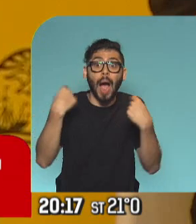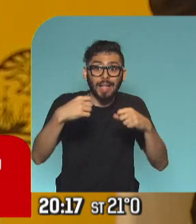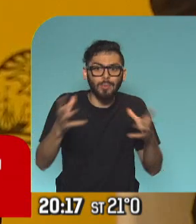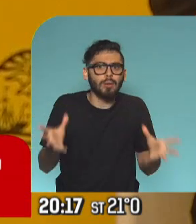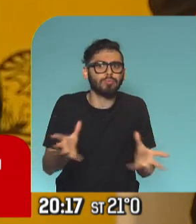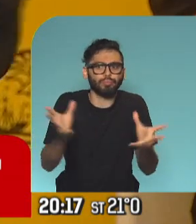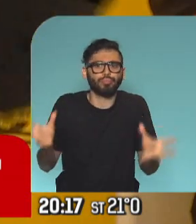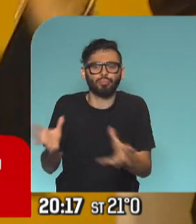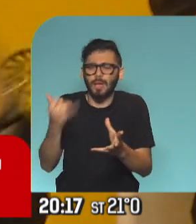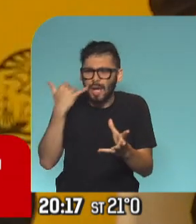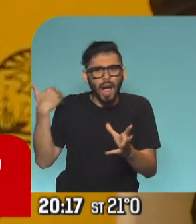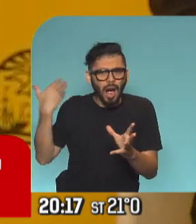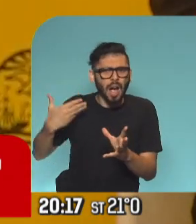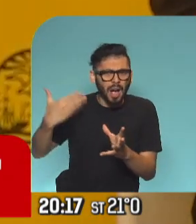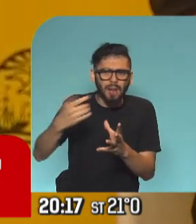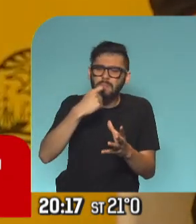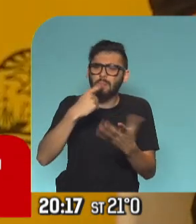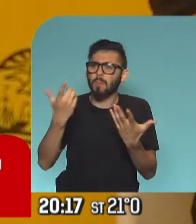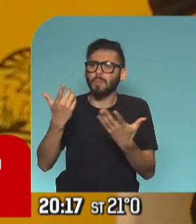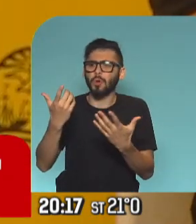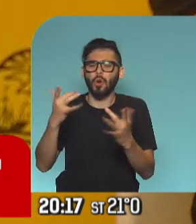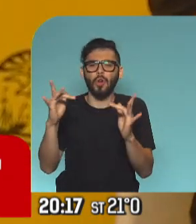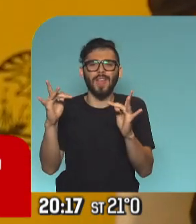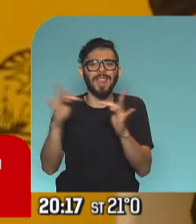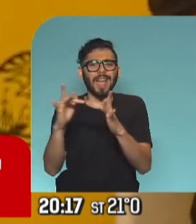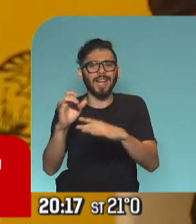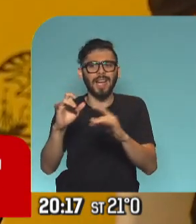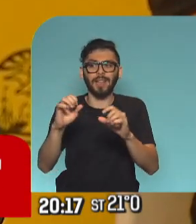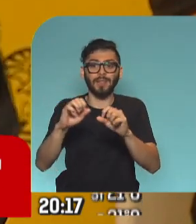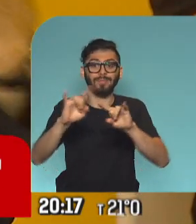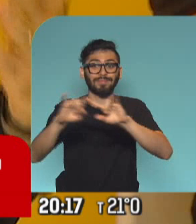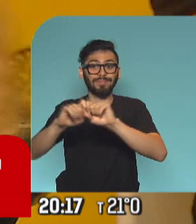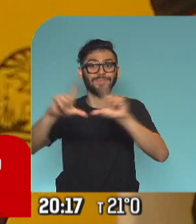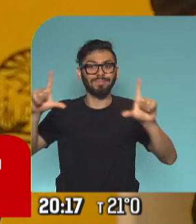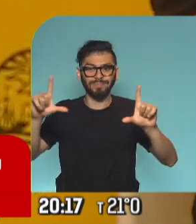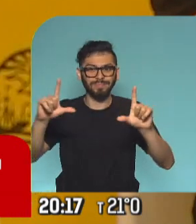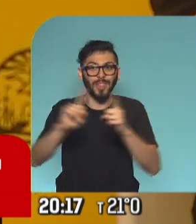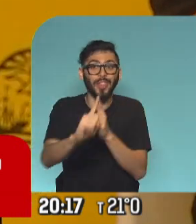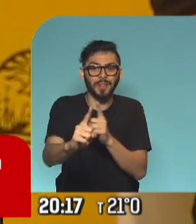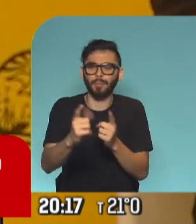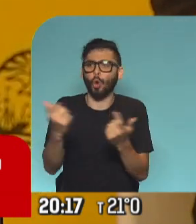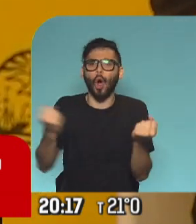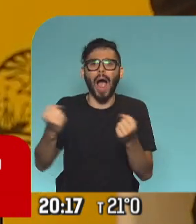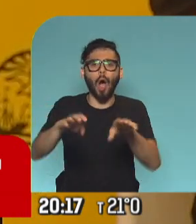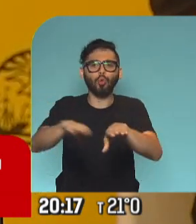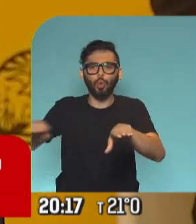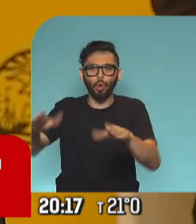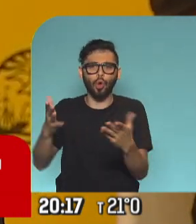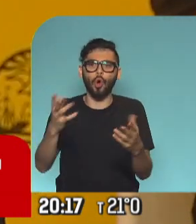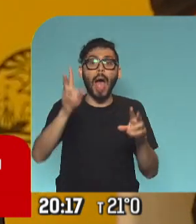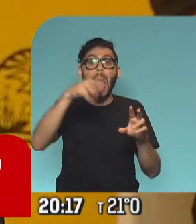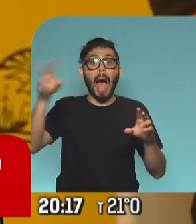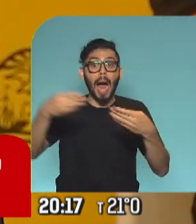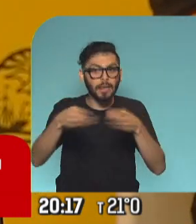con muchas, ¿no? Todo lo que son proyecciones en streaming, el tema de los autoeventos, la apertura de las galerías de